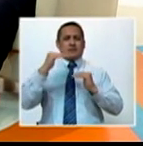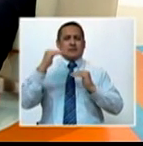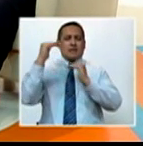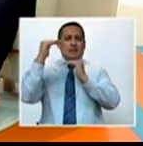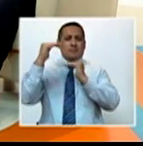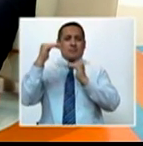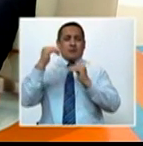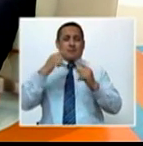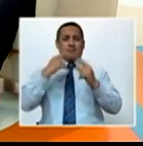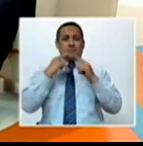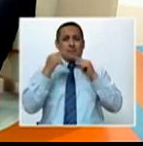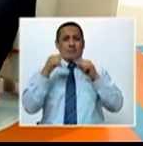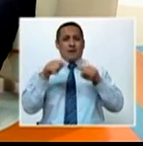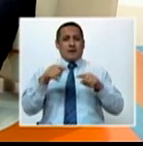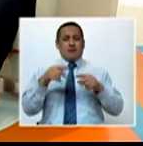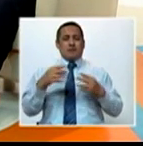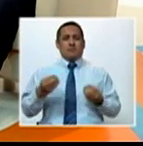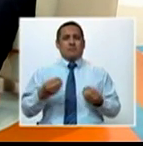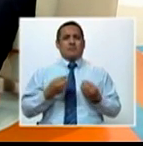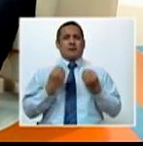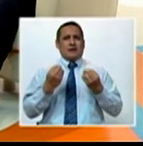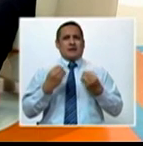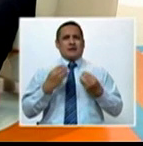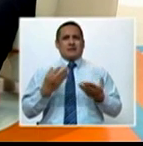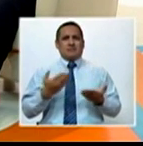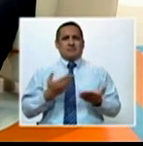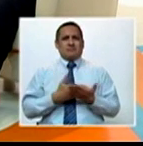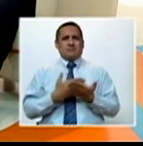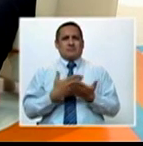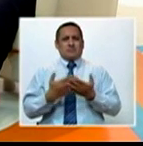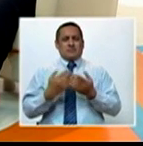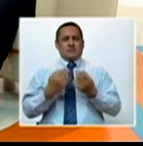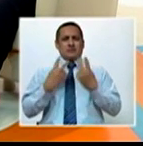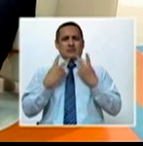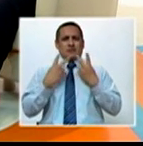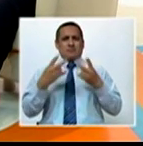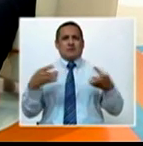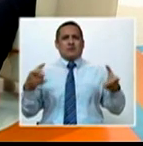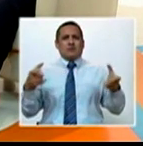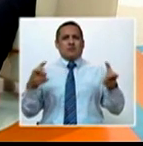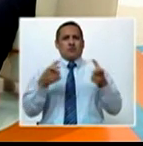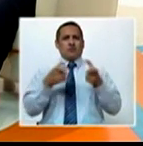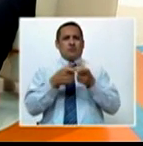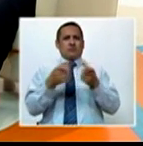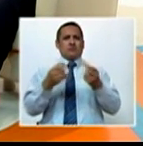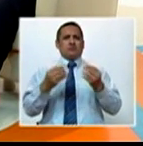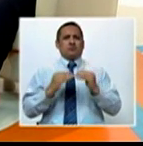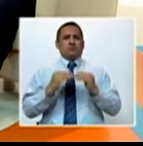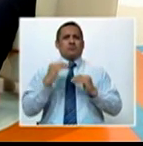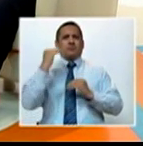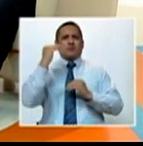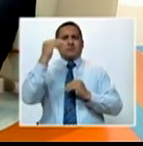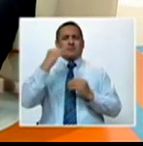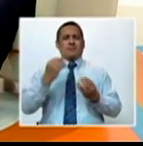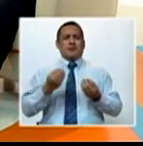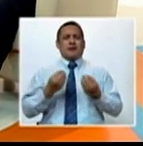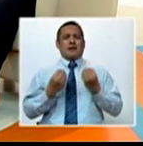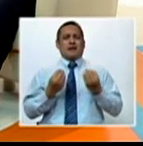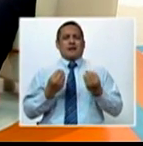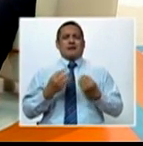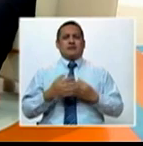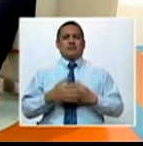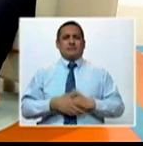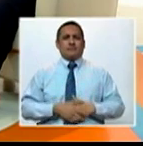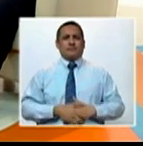y ya para eso, ¿para qué existiría pues el poder la Corte Suprema, ¿no?